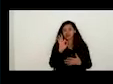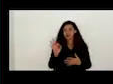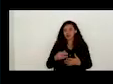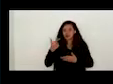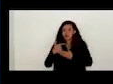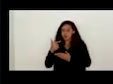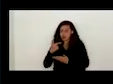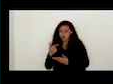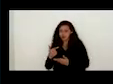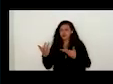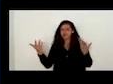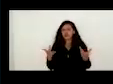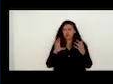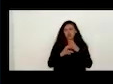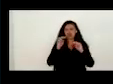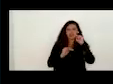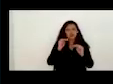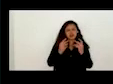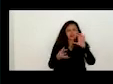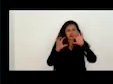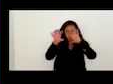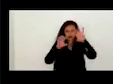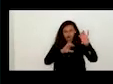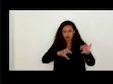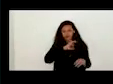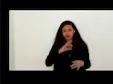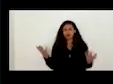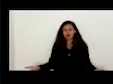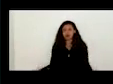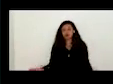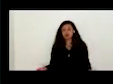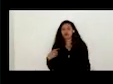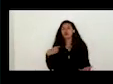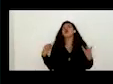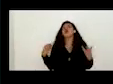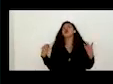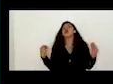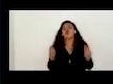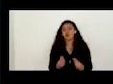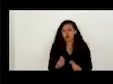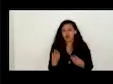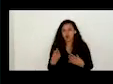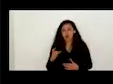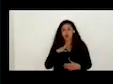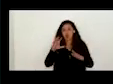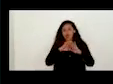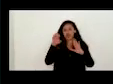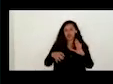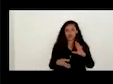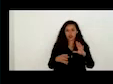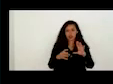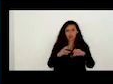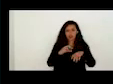hacer con esas proporciones? Un montón de cosas. Como les mencionaba, ahí tengo el ejemplo de unas albóndigas,